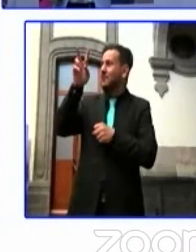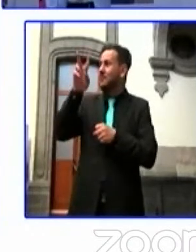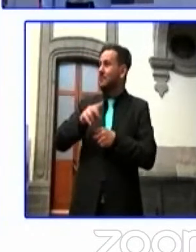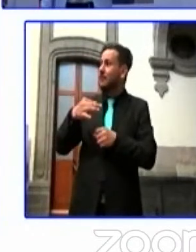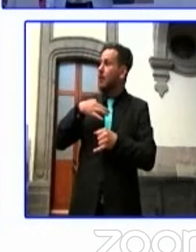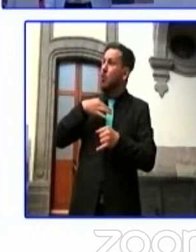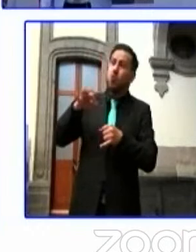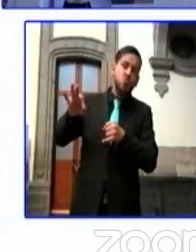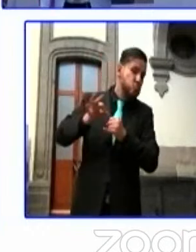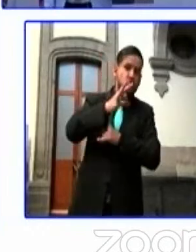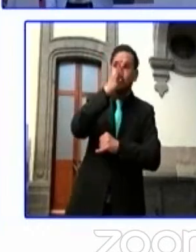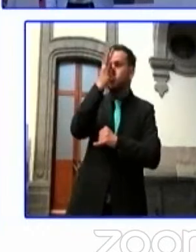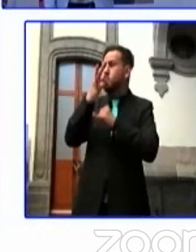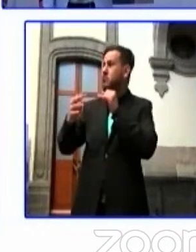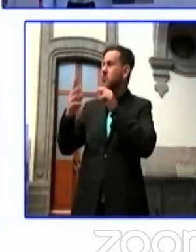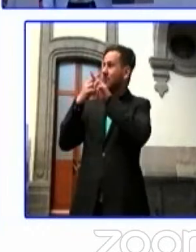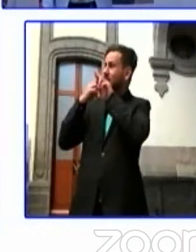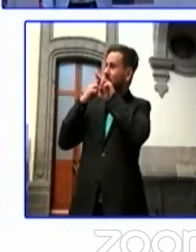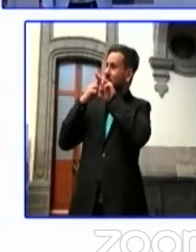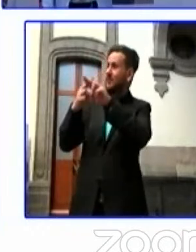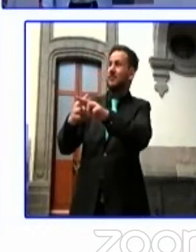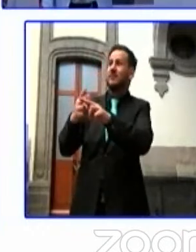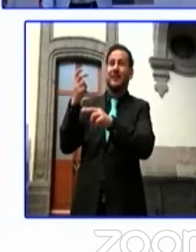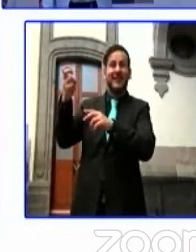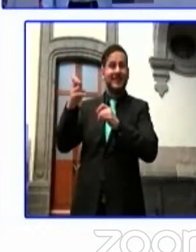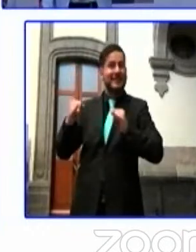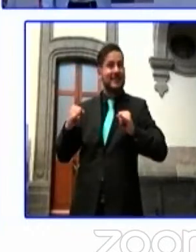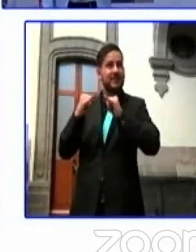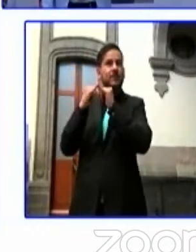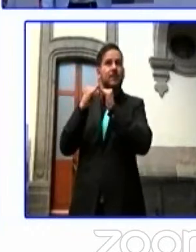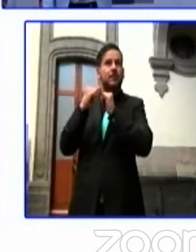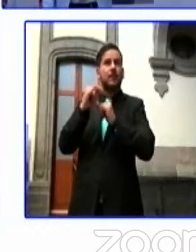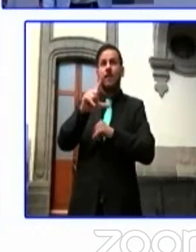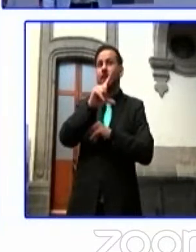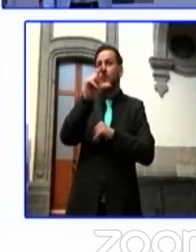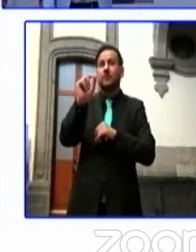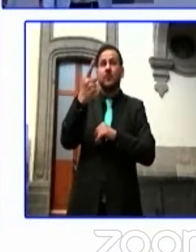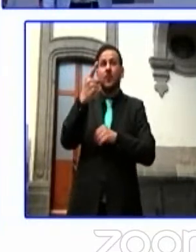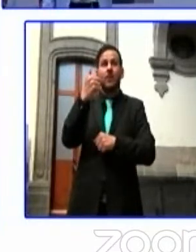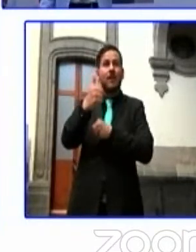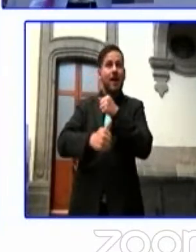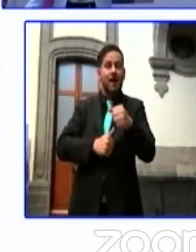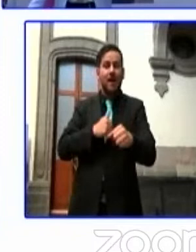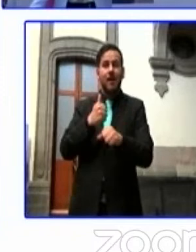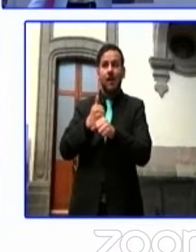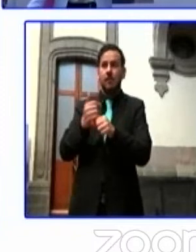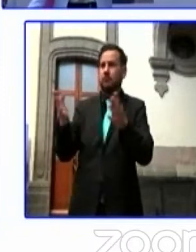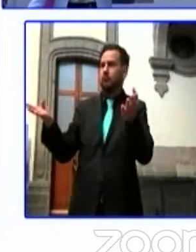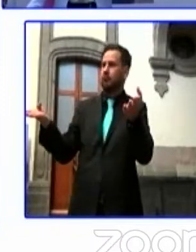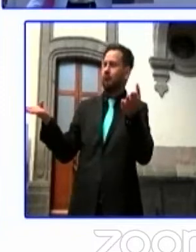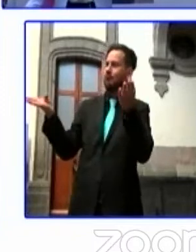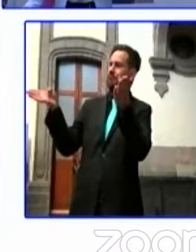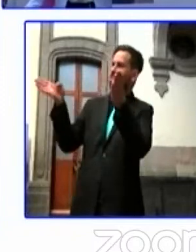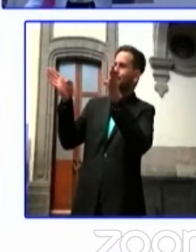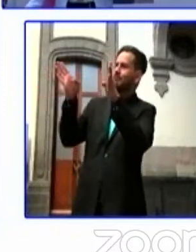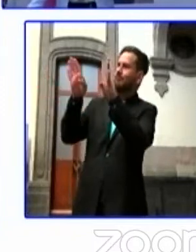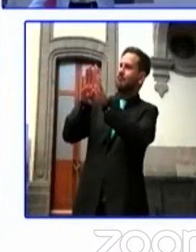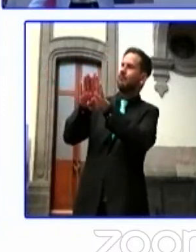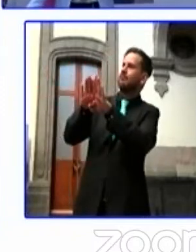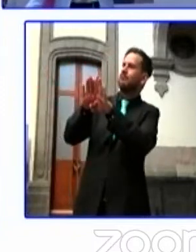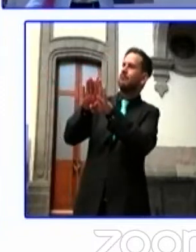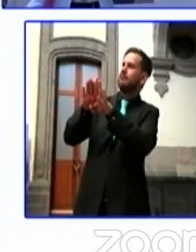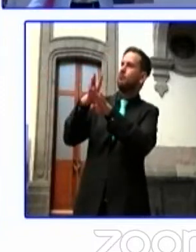último aniversario de ese instituto. Y después de 21 años, se cerró por